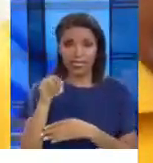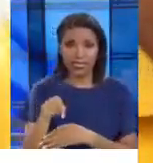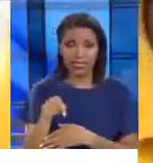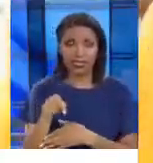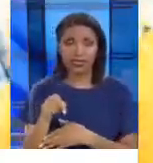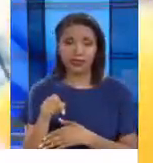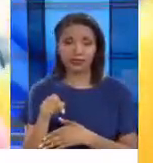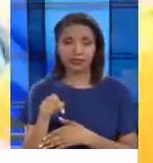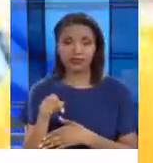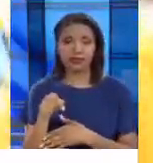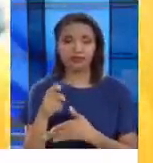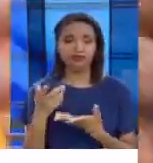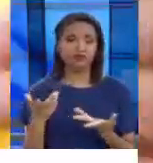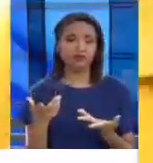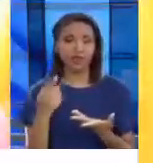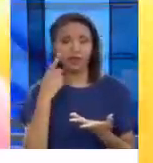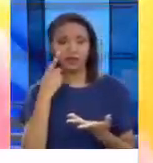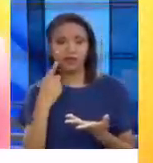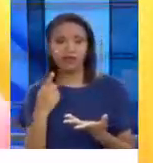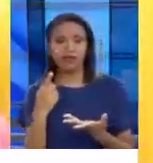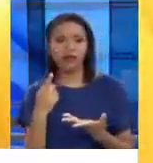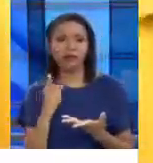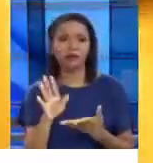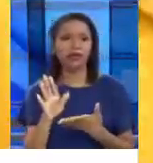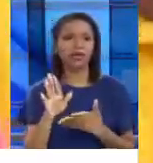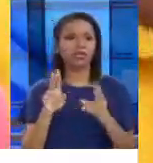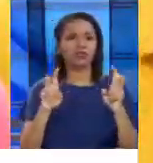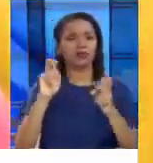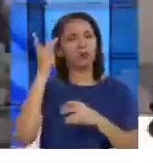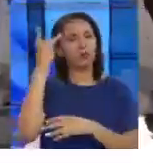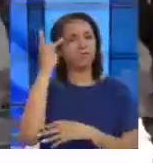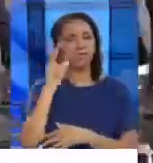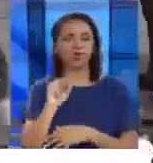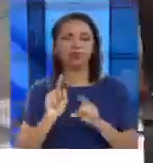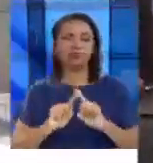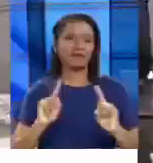viendo esto para su fin político.